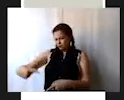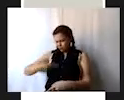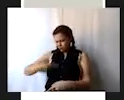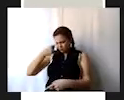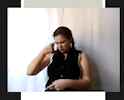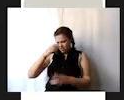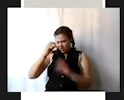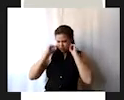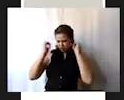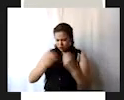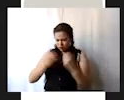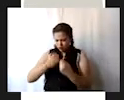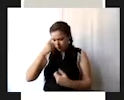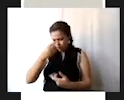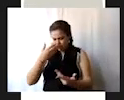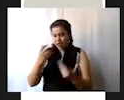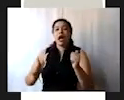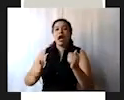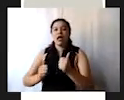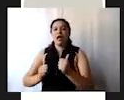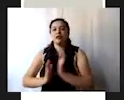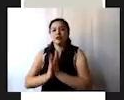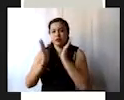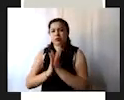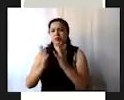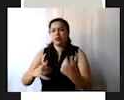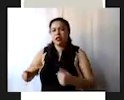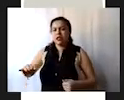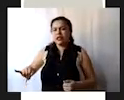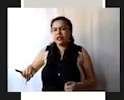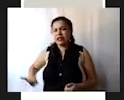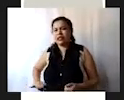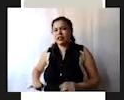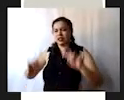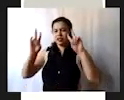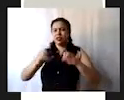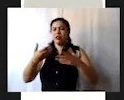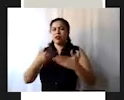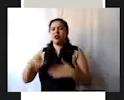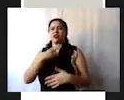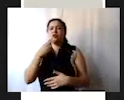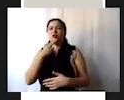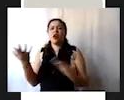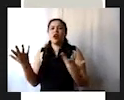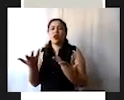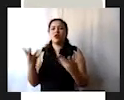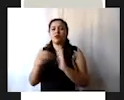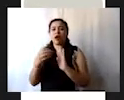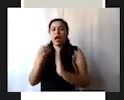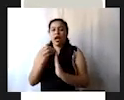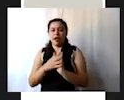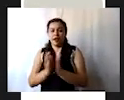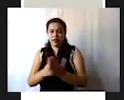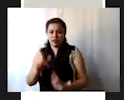organizaciones activas e interesadas en estos temas. ¿Cómo estamos implementando la Agenda 2030 y